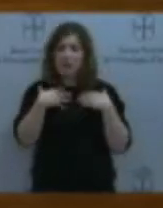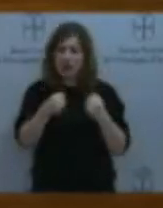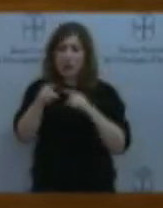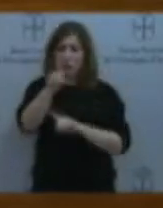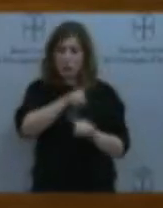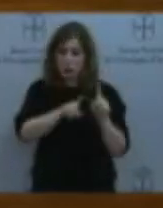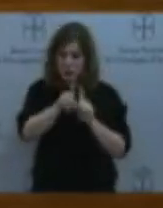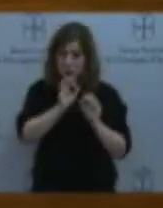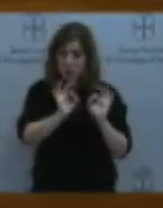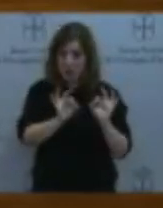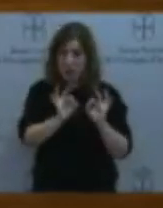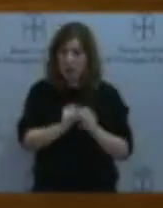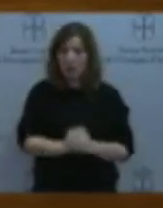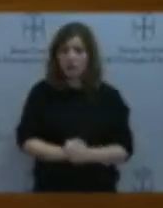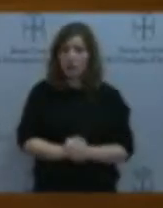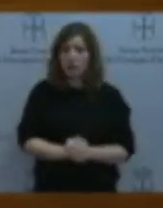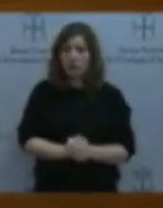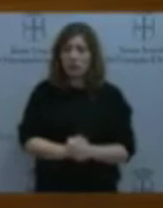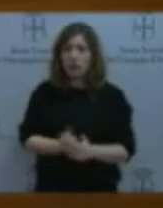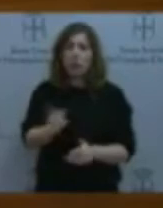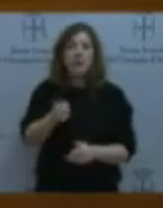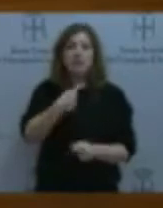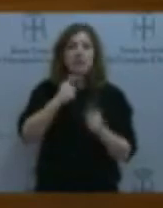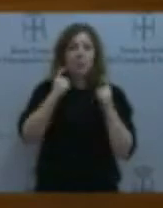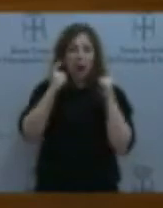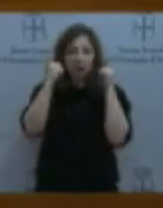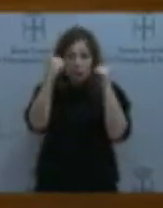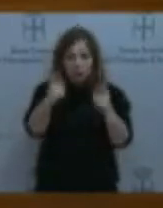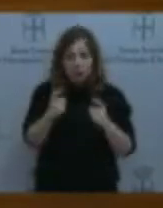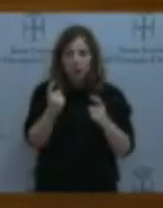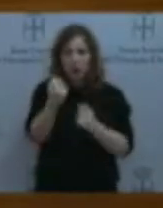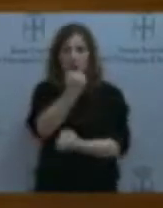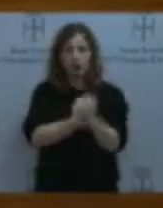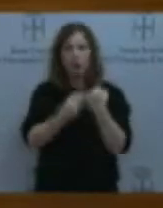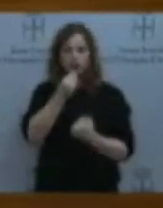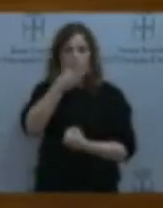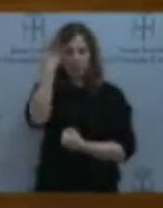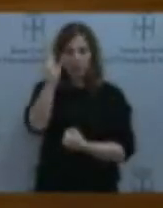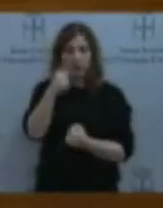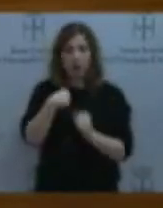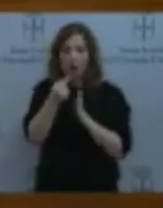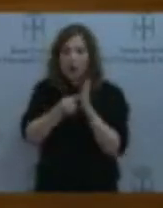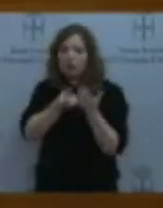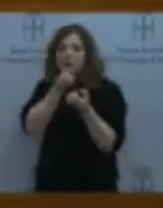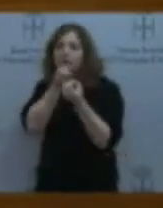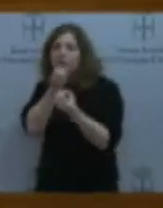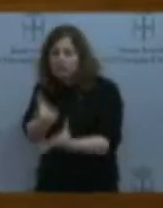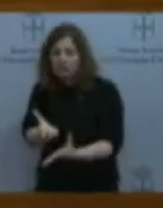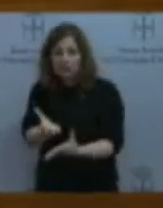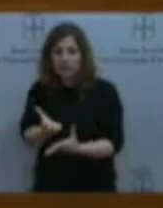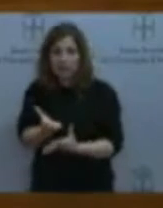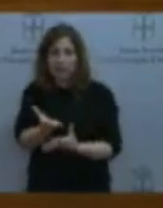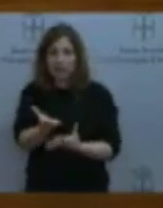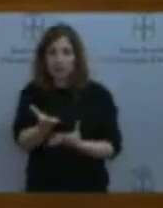es que no hagamos un esfuerzo económico suficiente, yo mismo le he dado el dato, no es una cuestión de retórica.